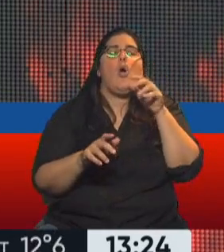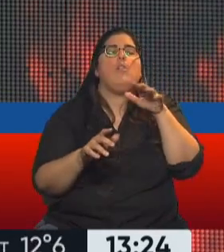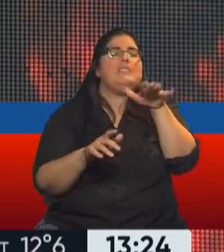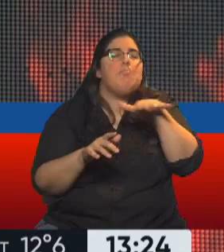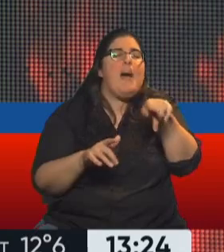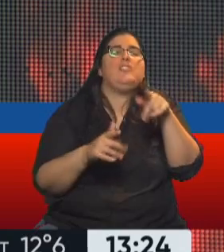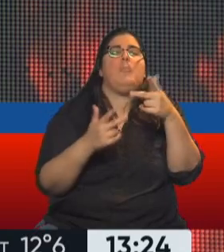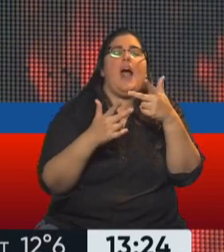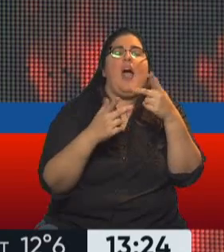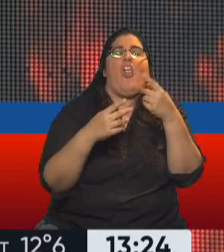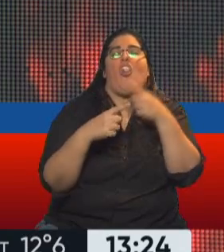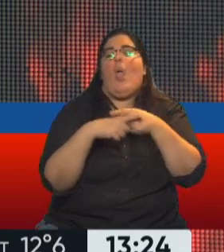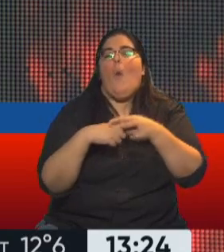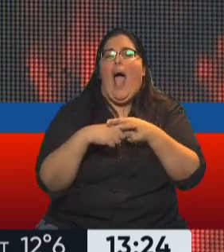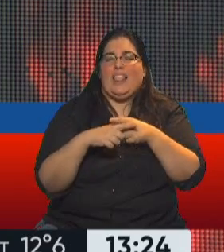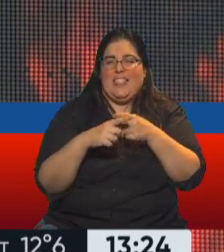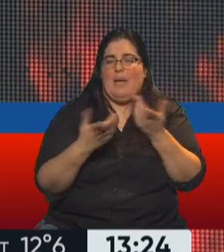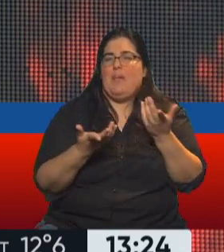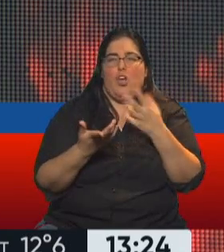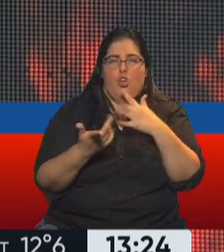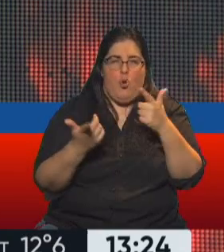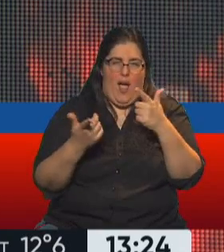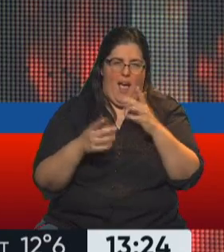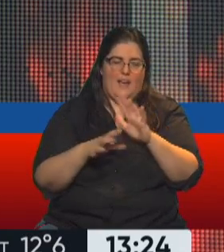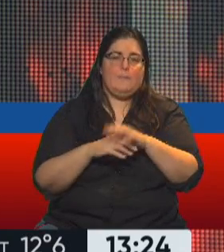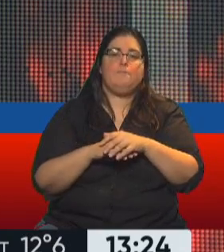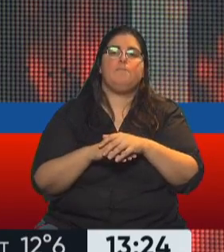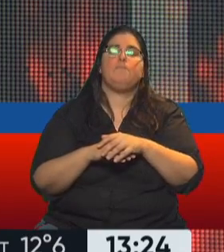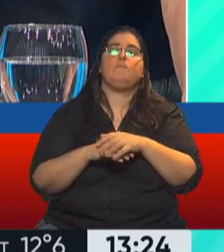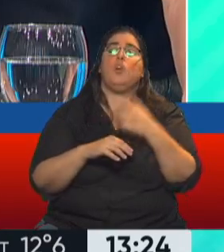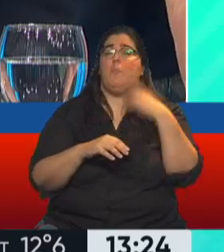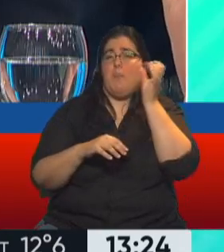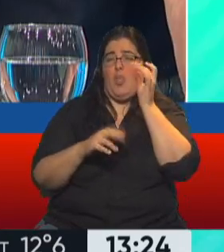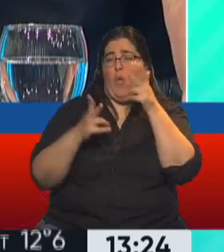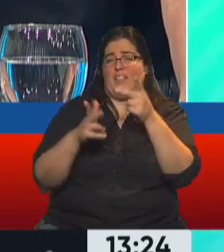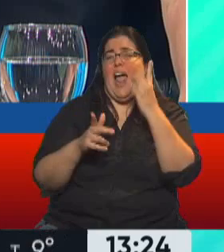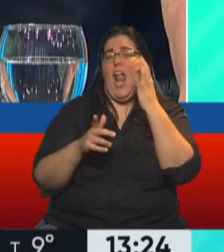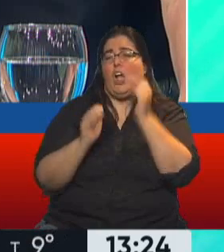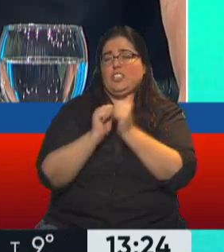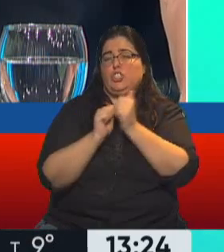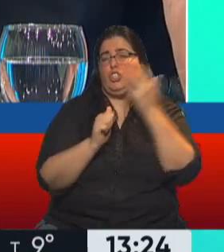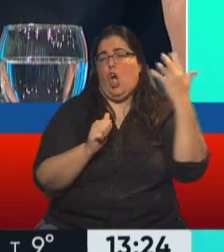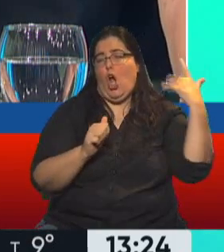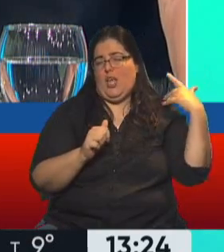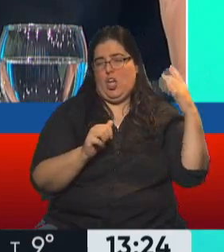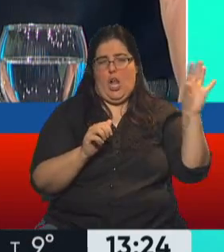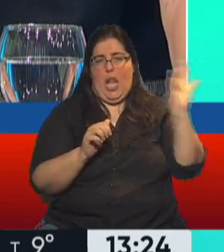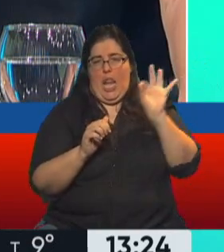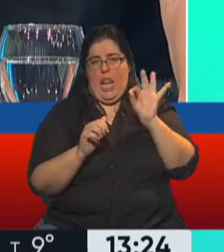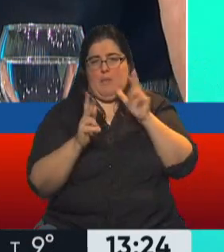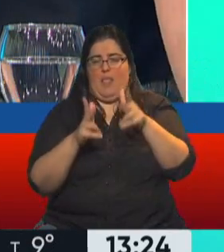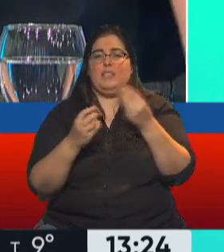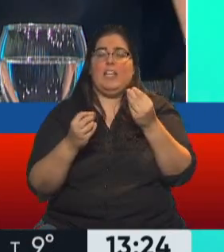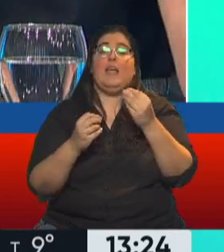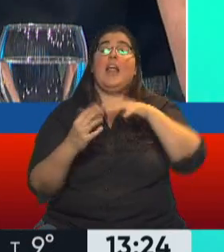pero, bueno, quedamos atrapados en un diálogo medio tramposo, ¿no? Si me permiten un matiz histórico a esto, que es que una referencia histórica, que es que la revolución